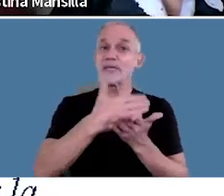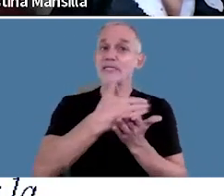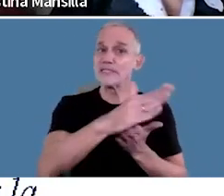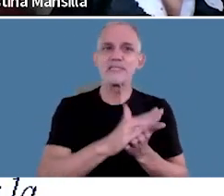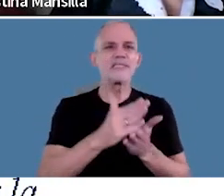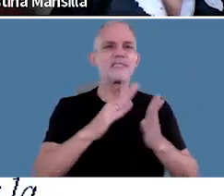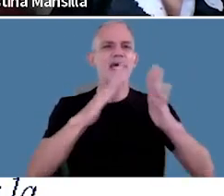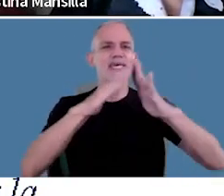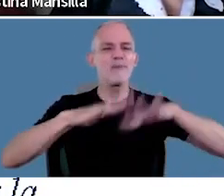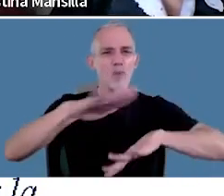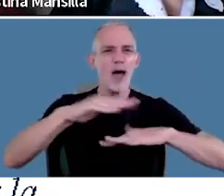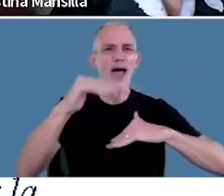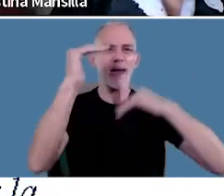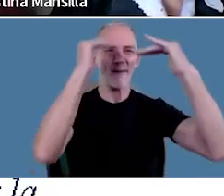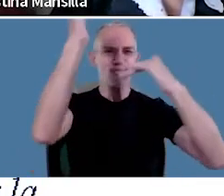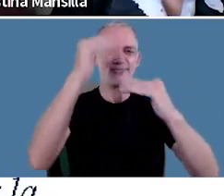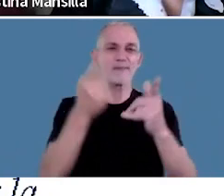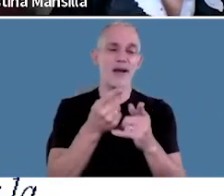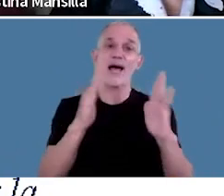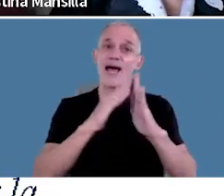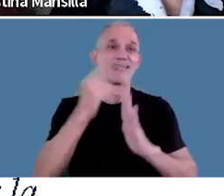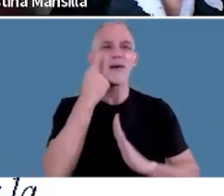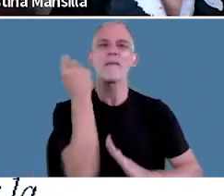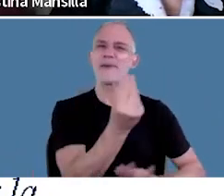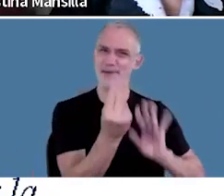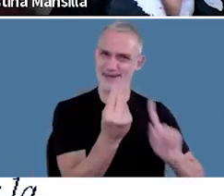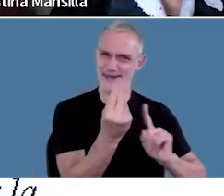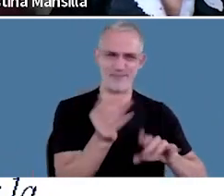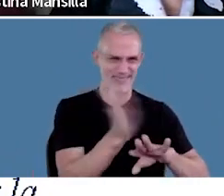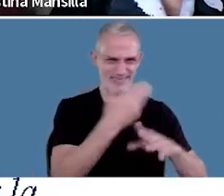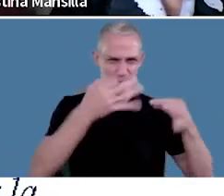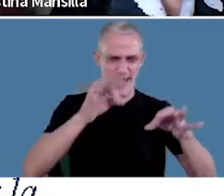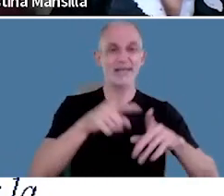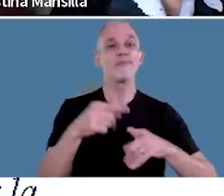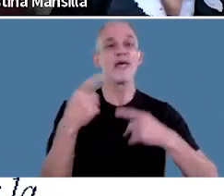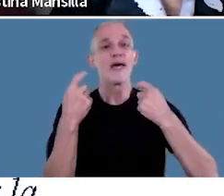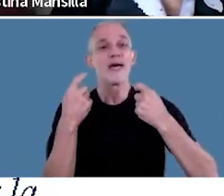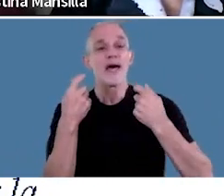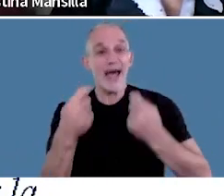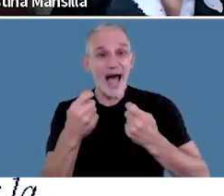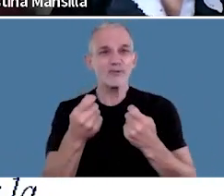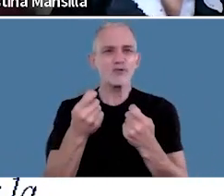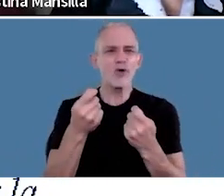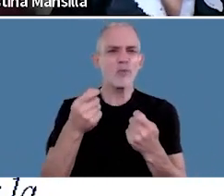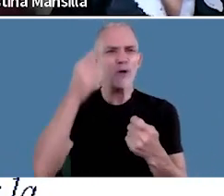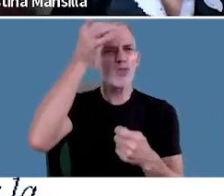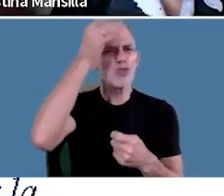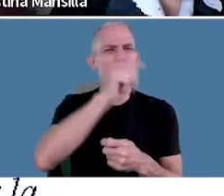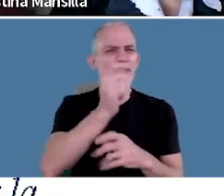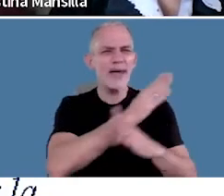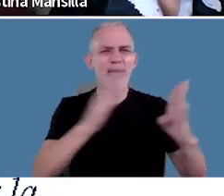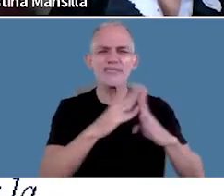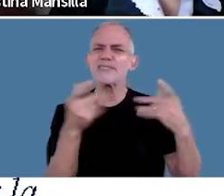inmuebles que tengan destino casa-habitación. Se evaluará el gasto y consumo de los últimos 12 meses